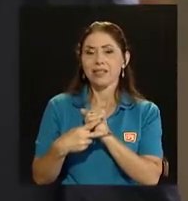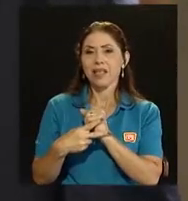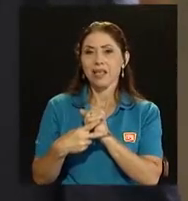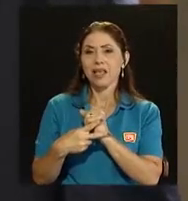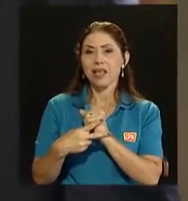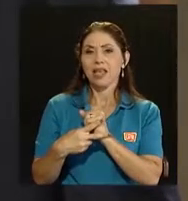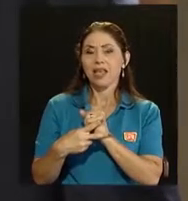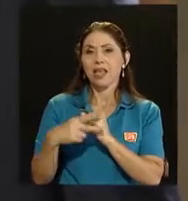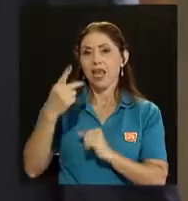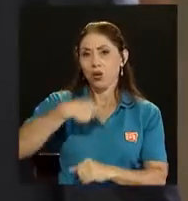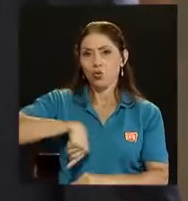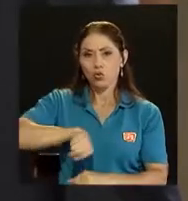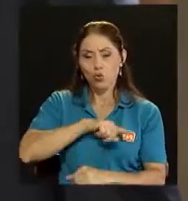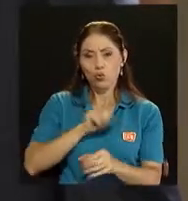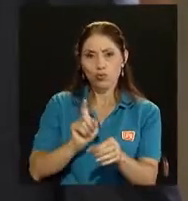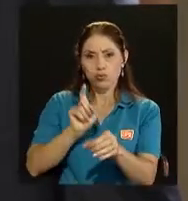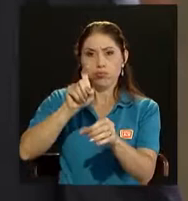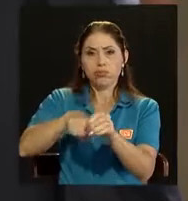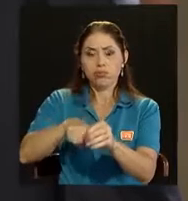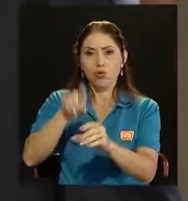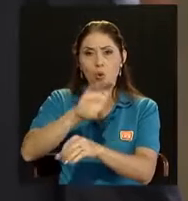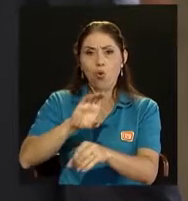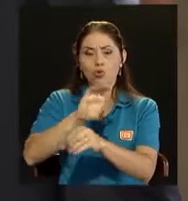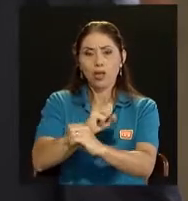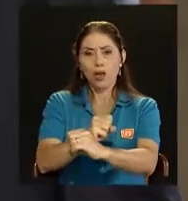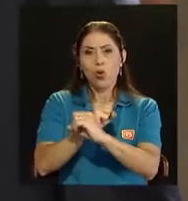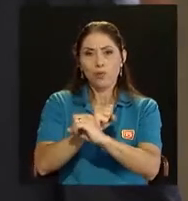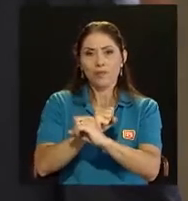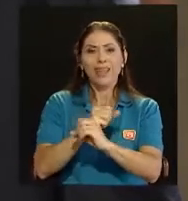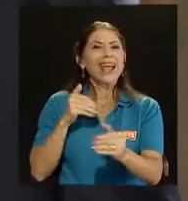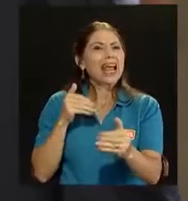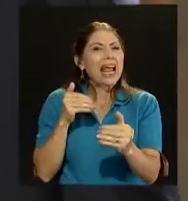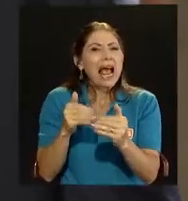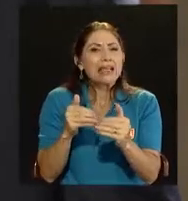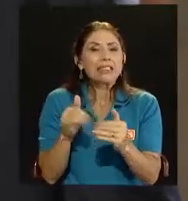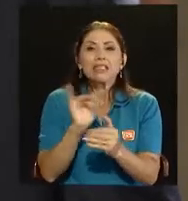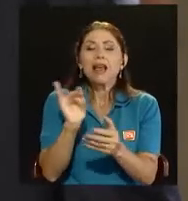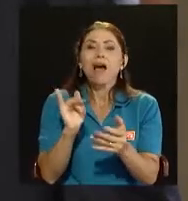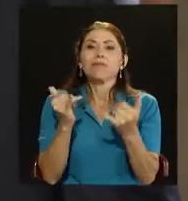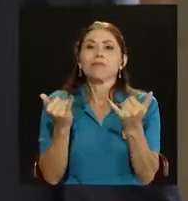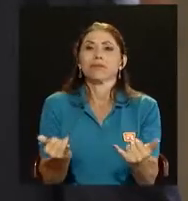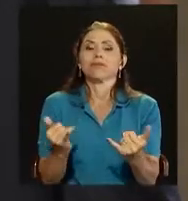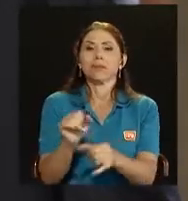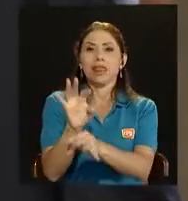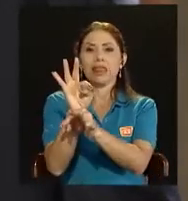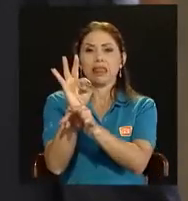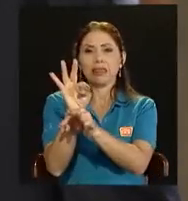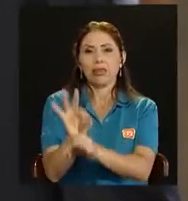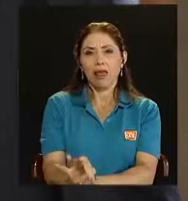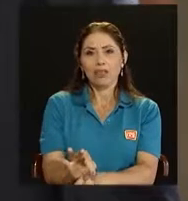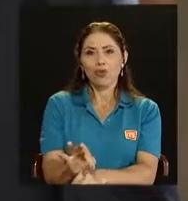que estaríamos en el Consejo. Casi se ha vuelto una tradición de que Alemania ocupa